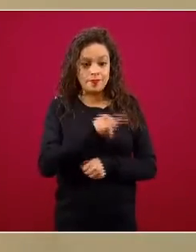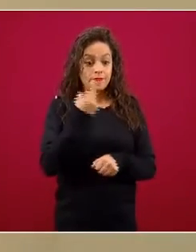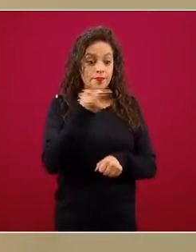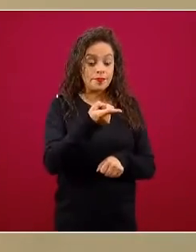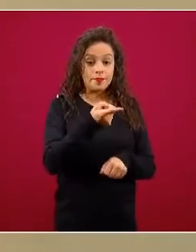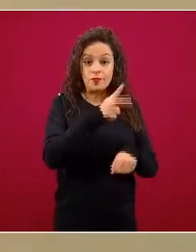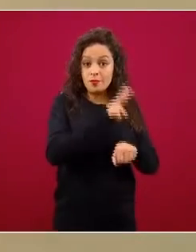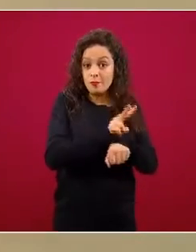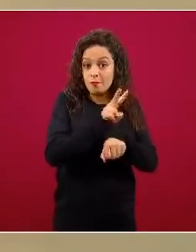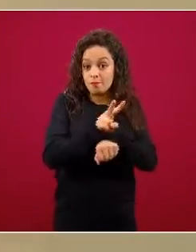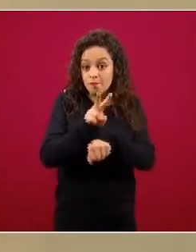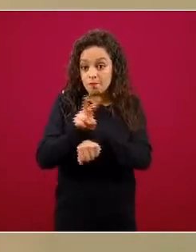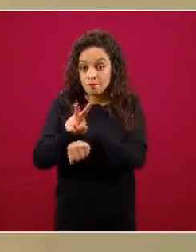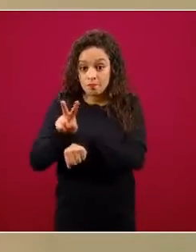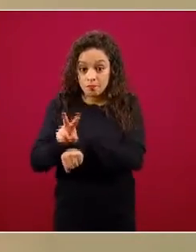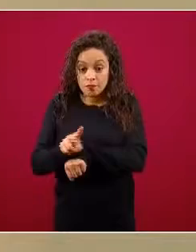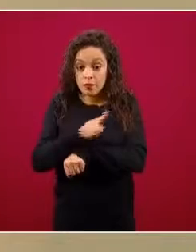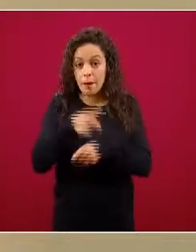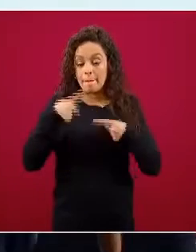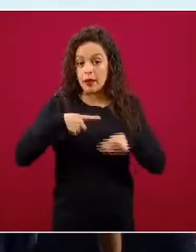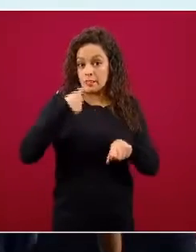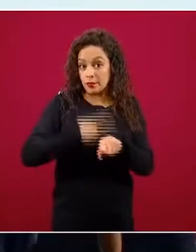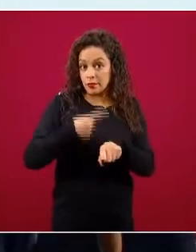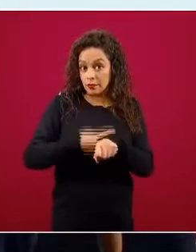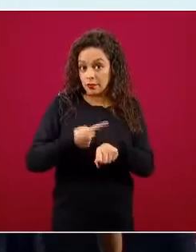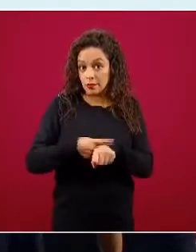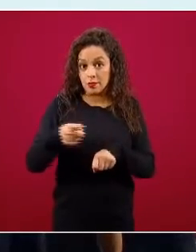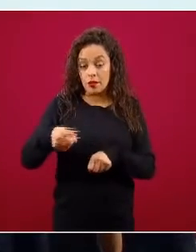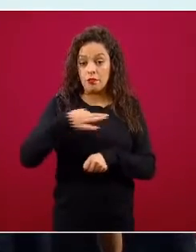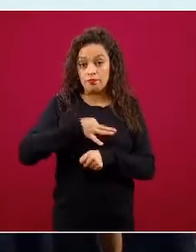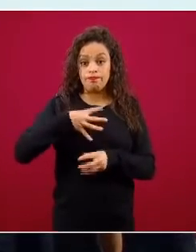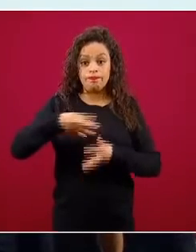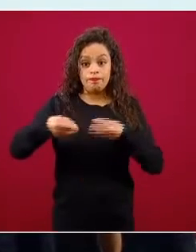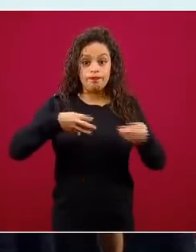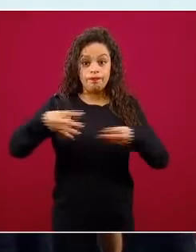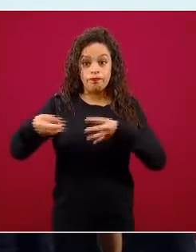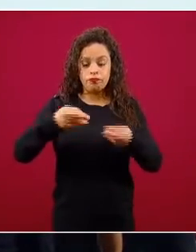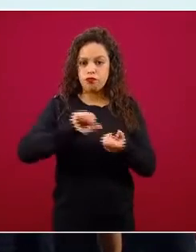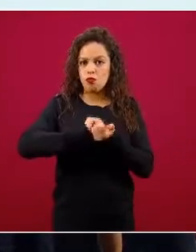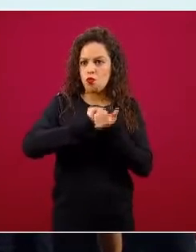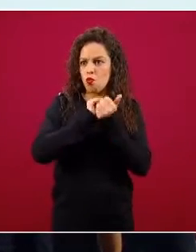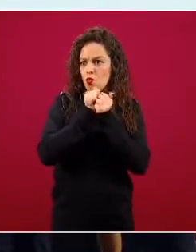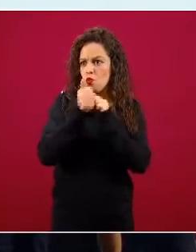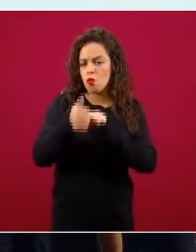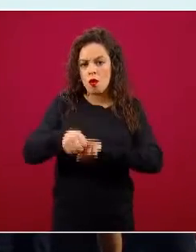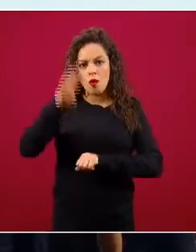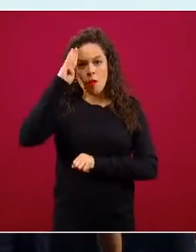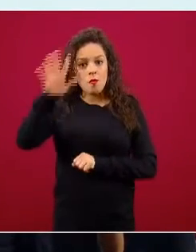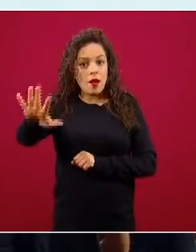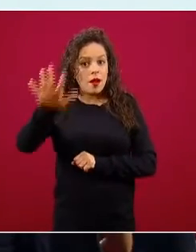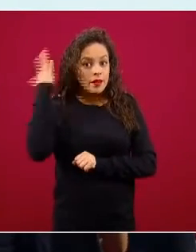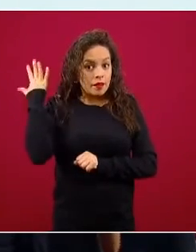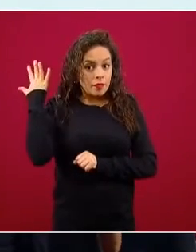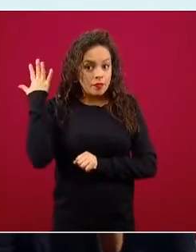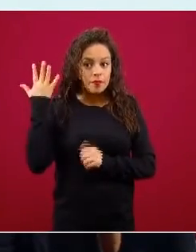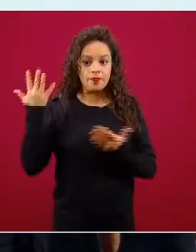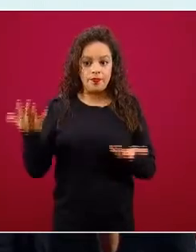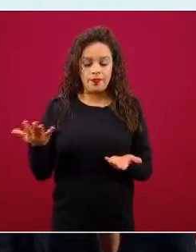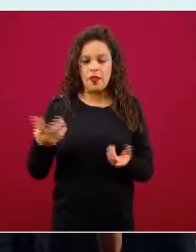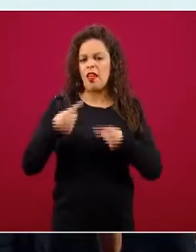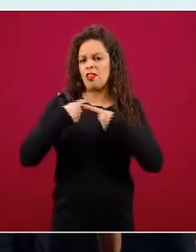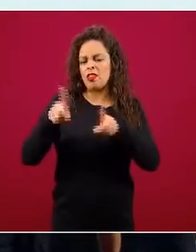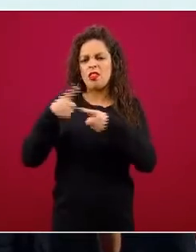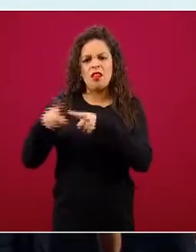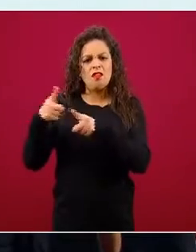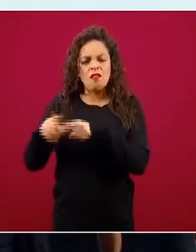para aquellas enfermedades de interés epidémico que cambian rápidamente. La mortalidad, para casi cualquier causa, obviamente